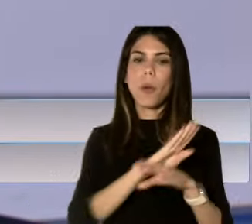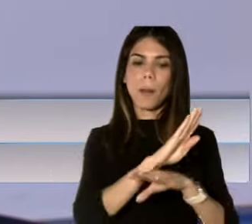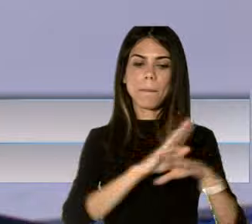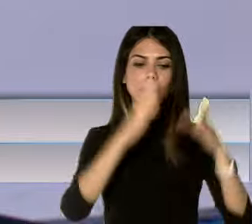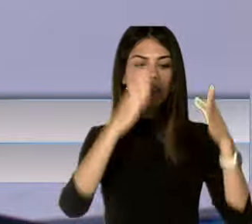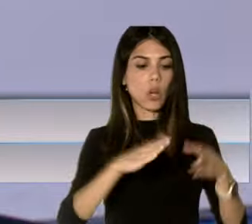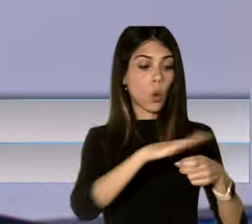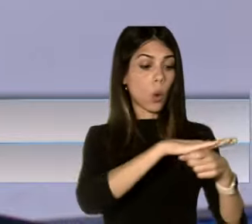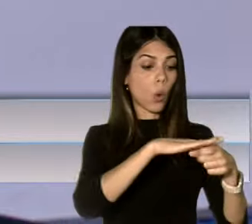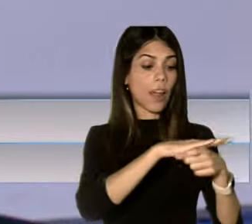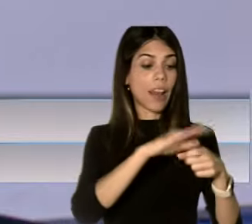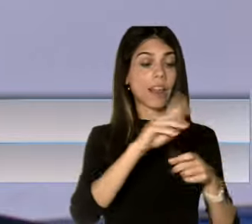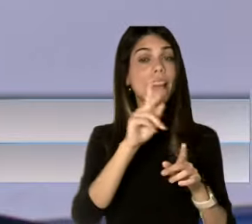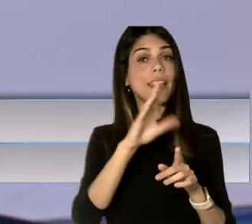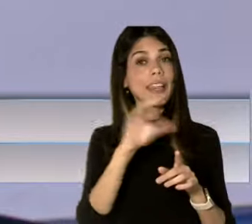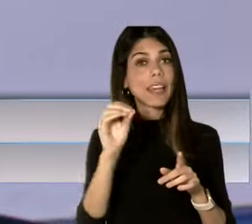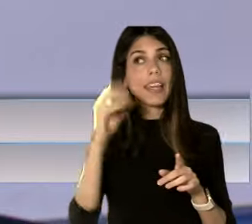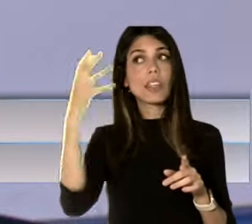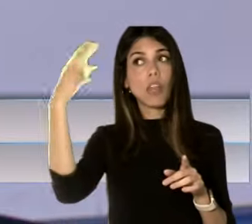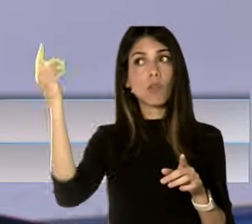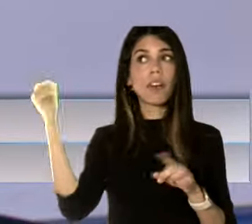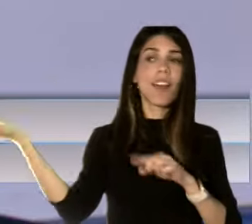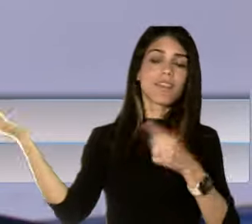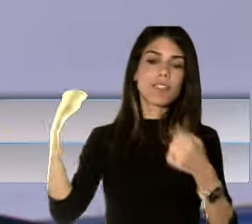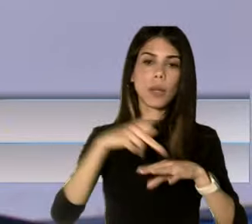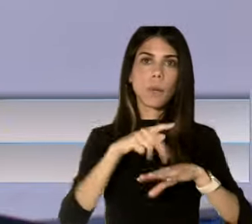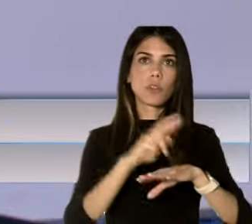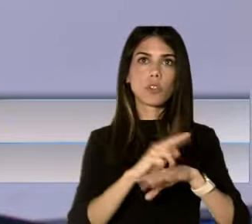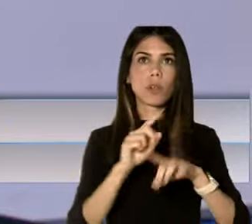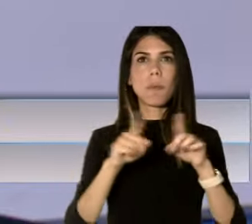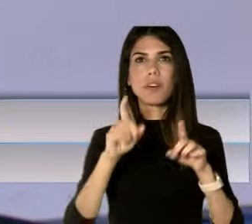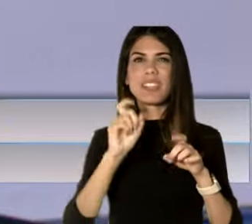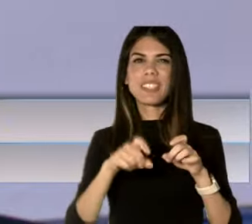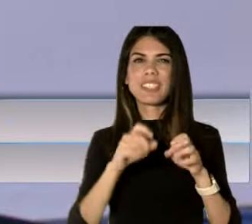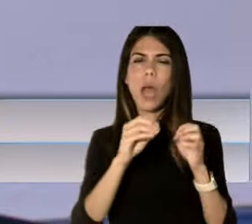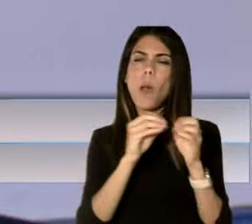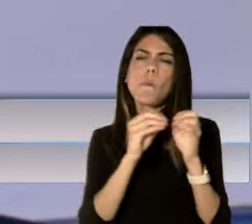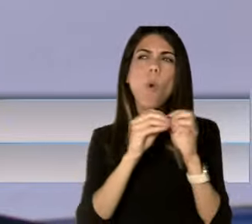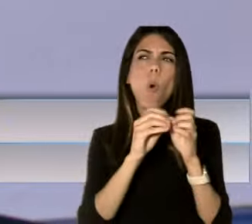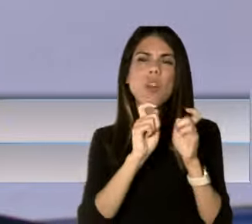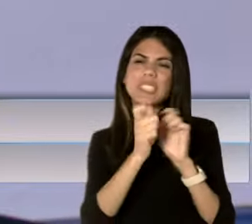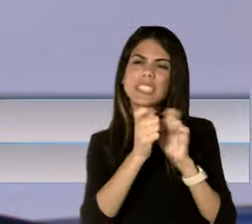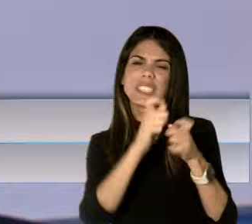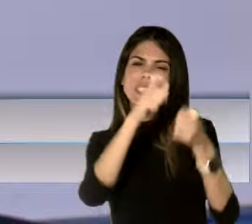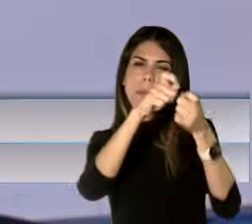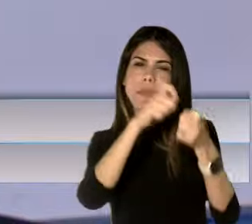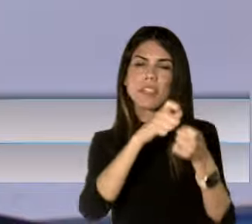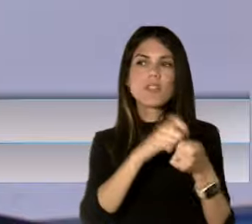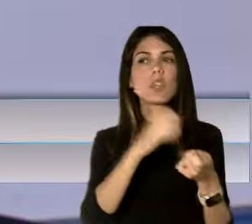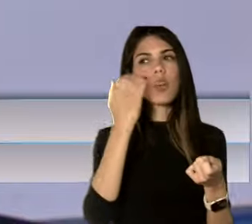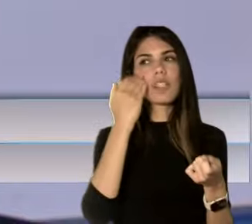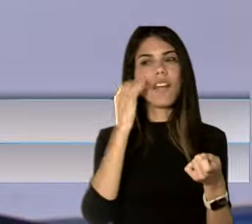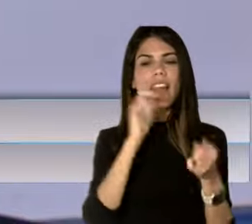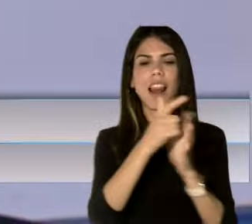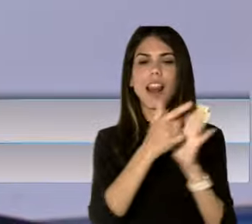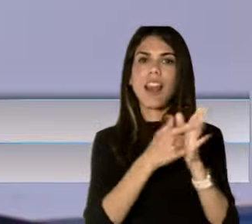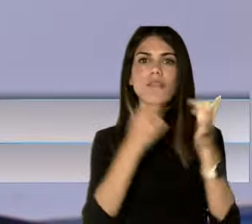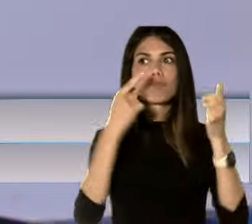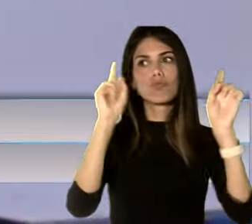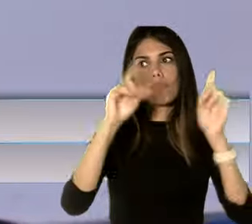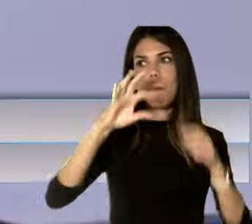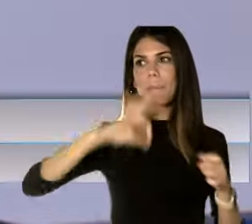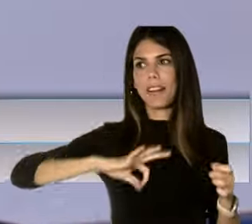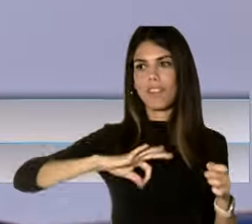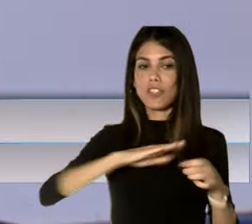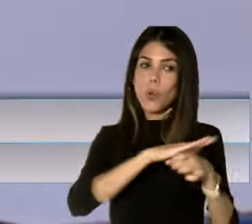Puerto Rico eh pero hay que afinar un poco los lo las tuercas para que la ley sea un poco más funcional en ese sentido En beneficio